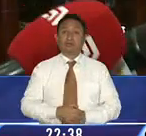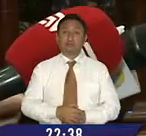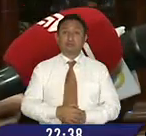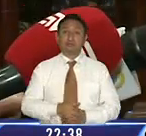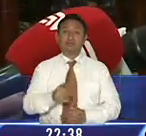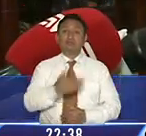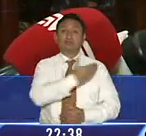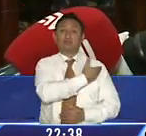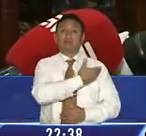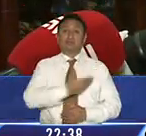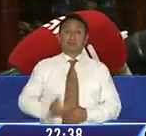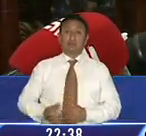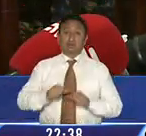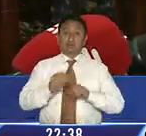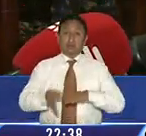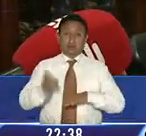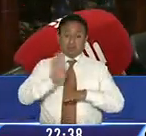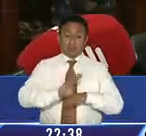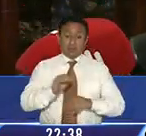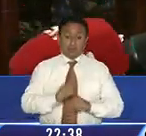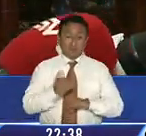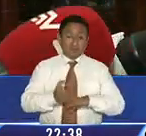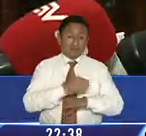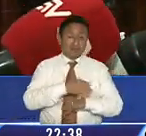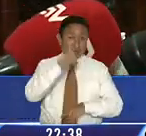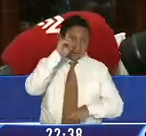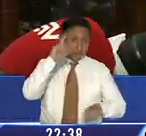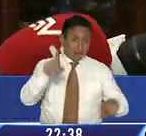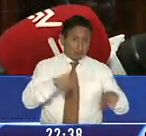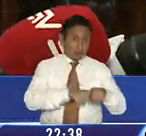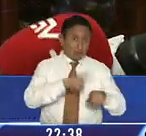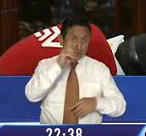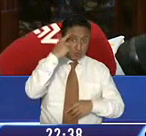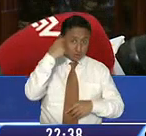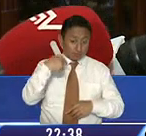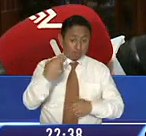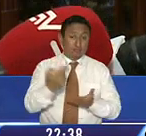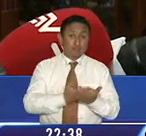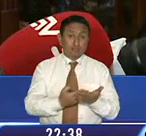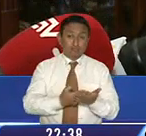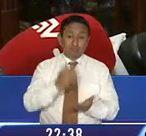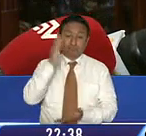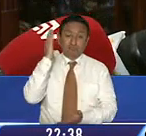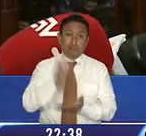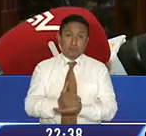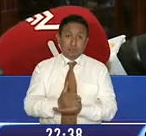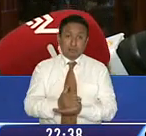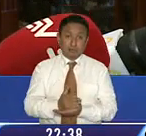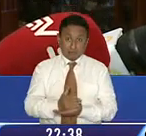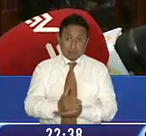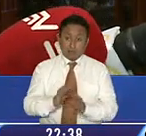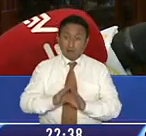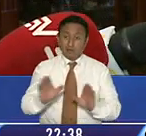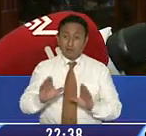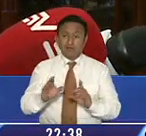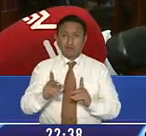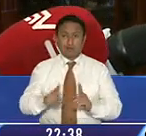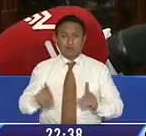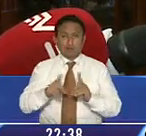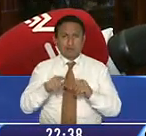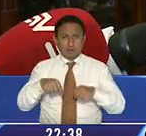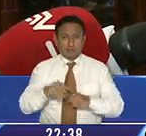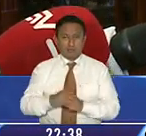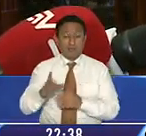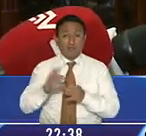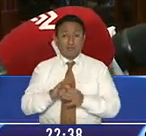presidenta de la Asamblea Nacional prevé un acuerdo con el gobierno, suspende esta sesión, ni siquiera dándole paso a un punto de información que había